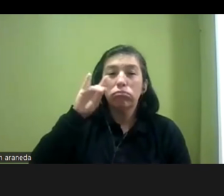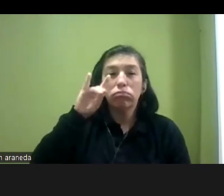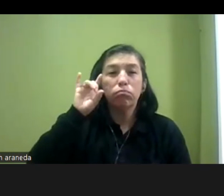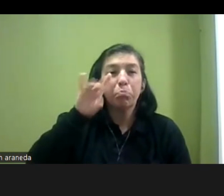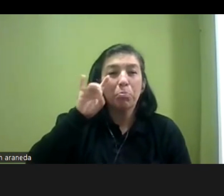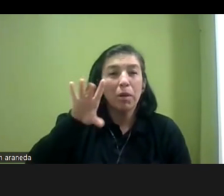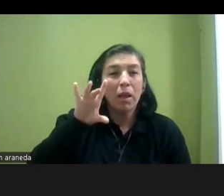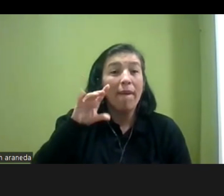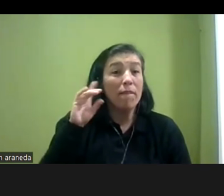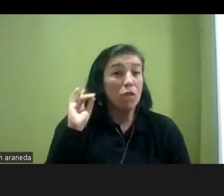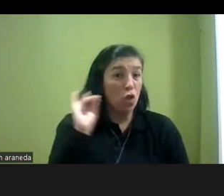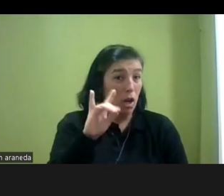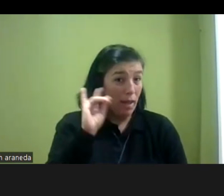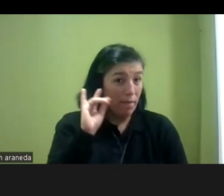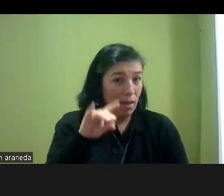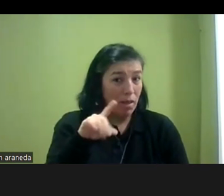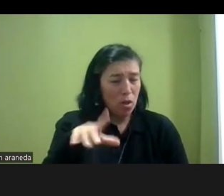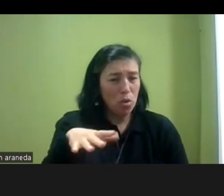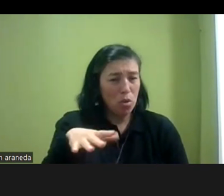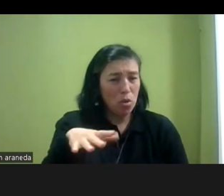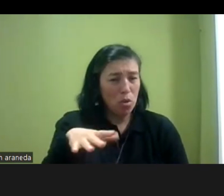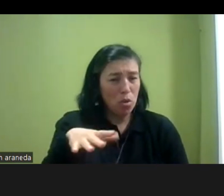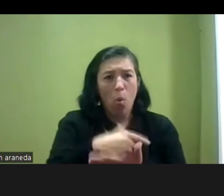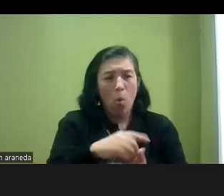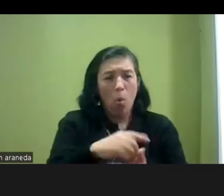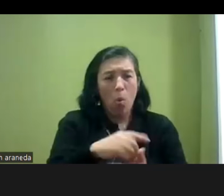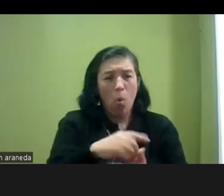Son realmente espectaculares porque además